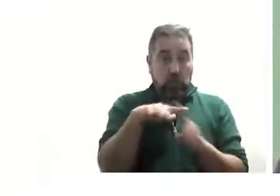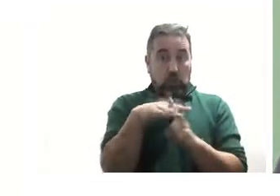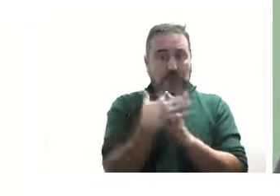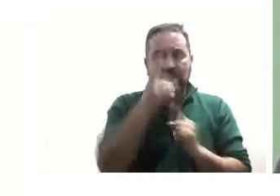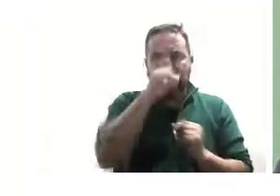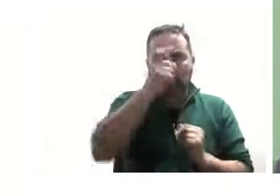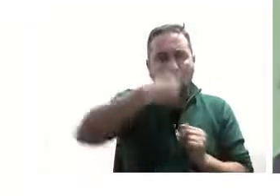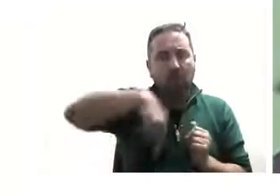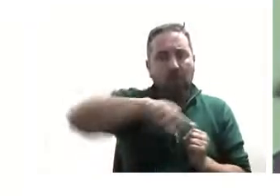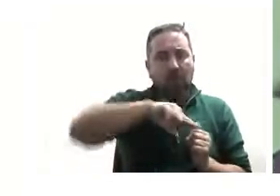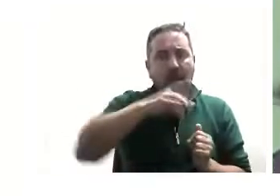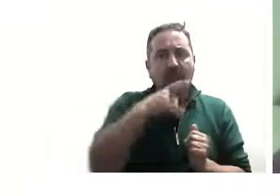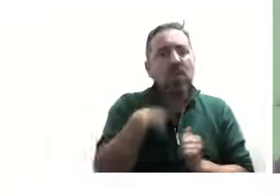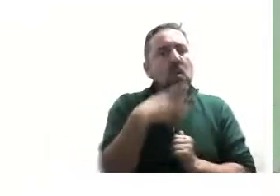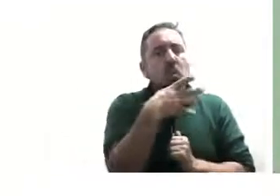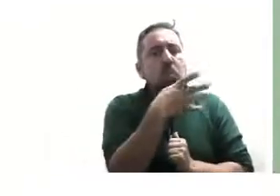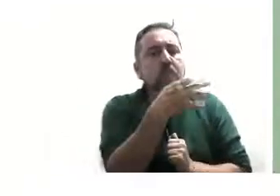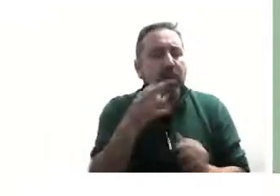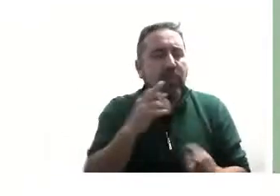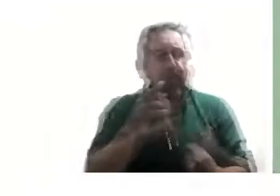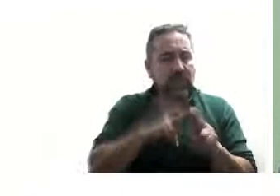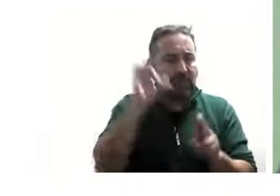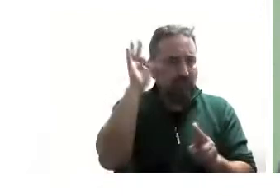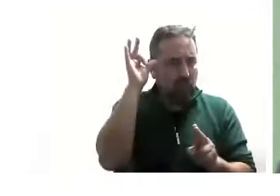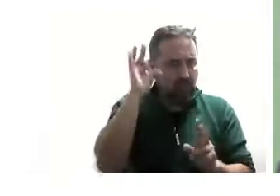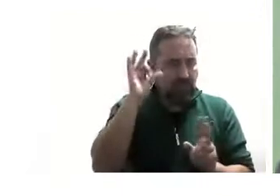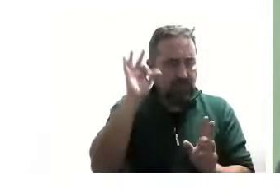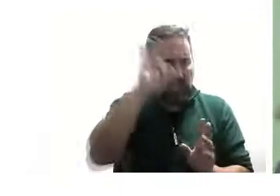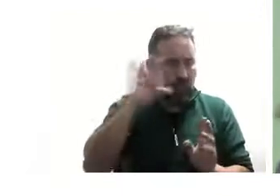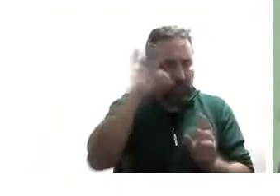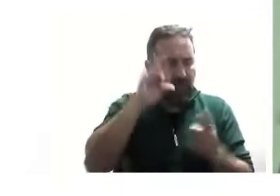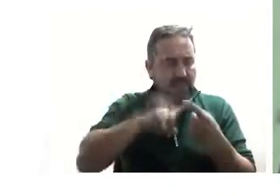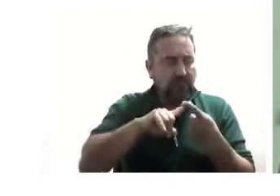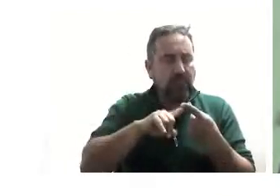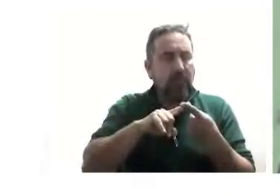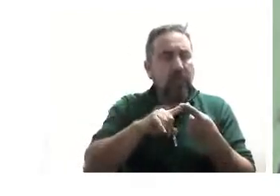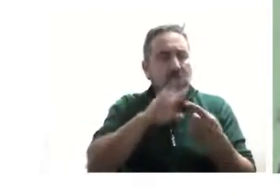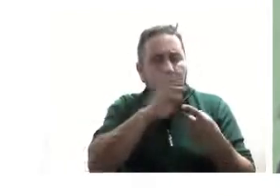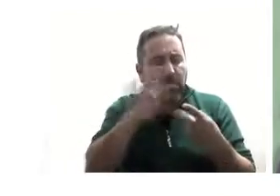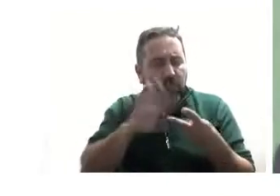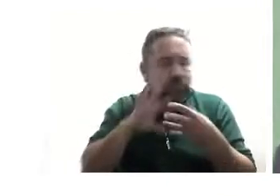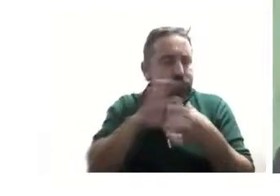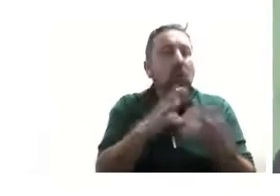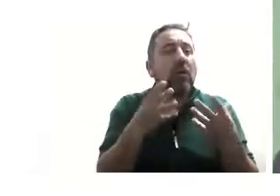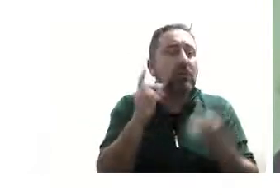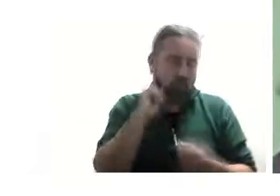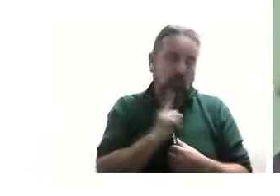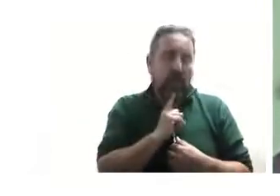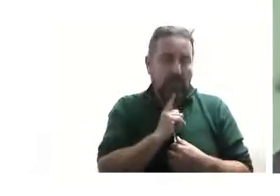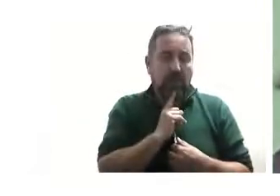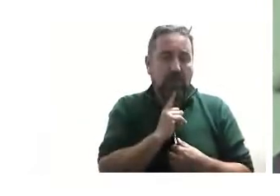que hay más de 400 síndromes que asocian sordera, que la mayor parte de ellos